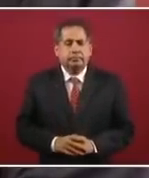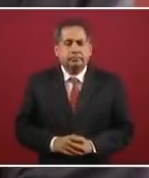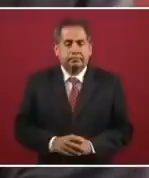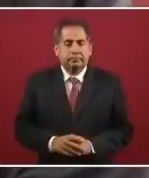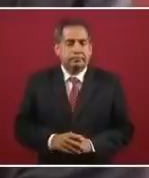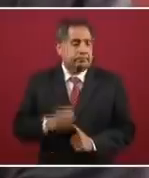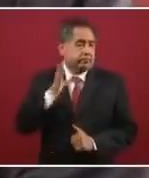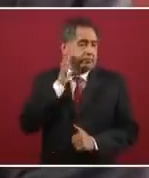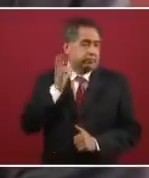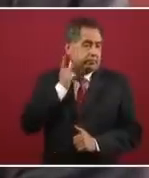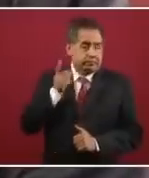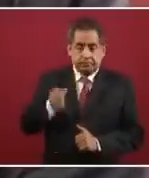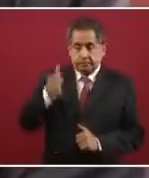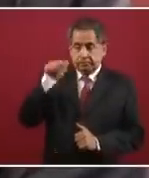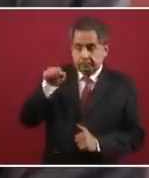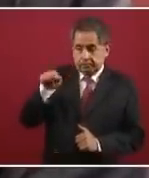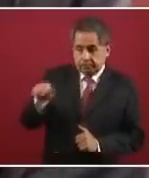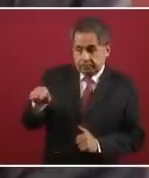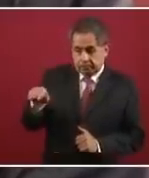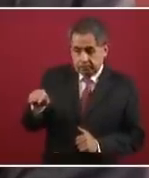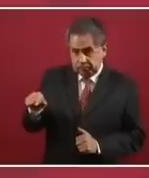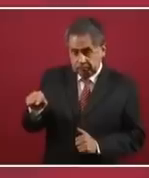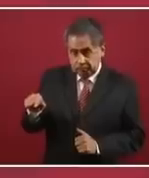la Cámara de Diputados